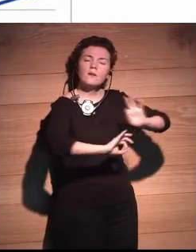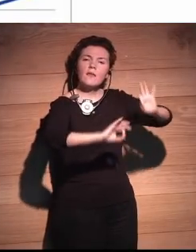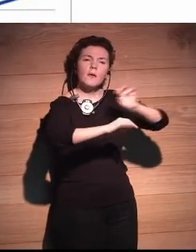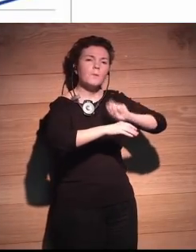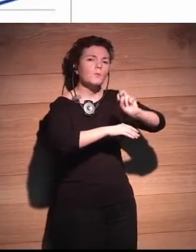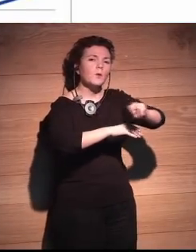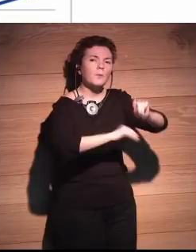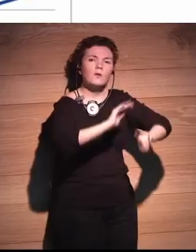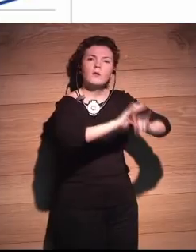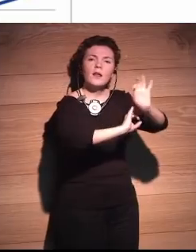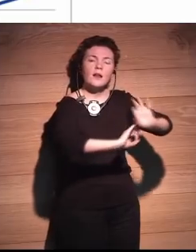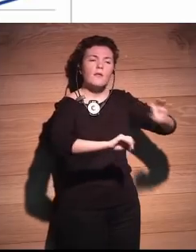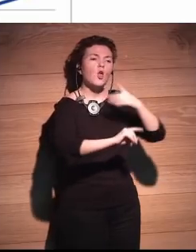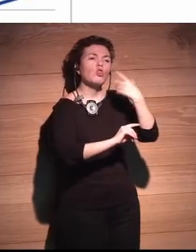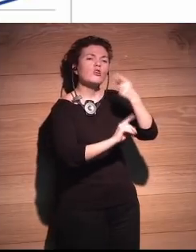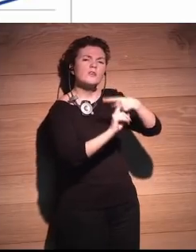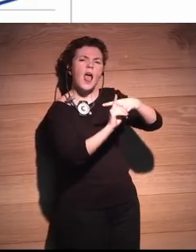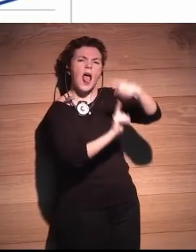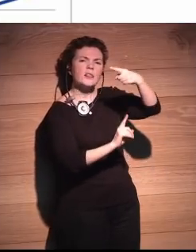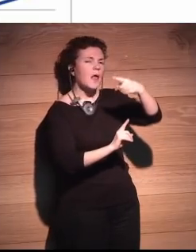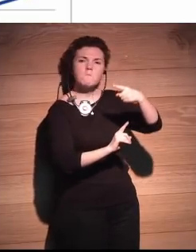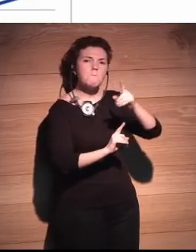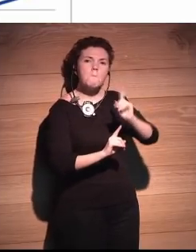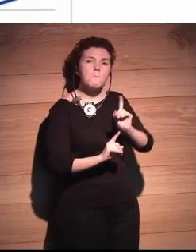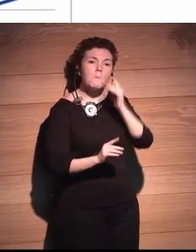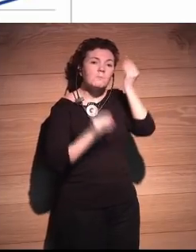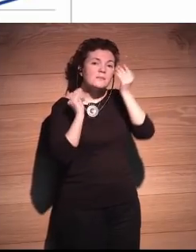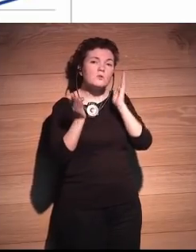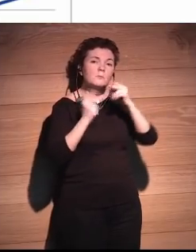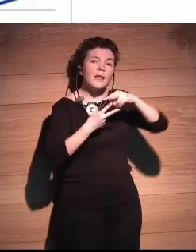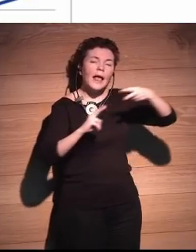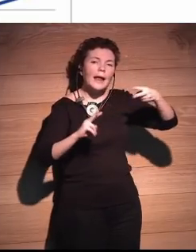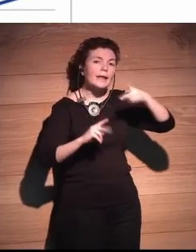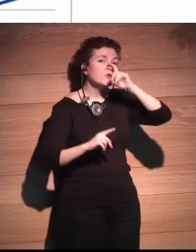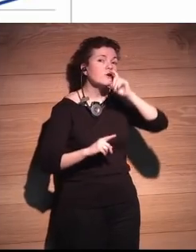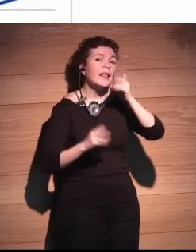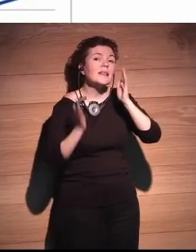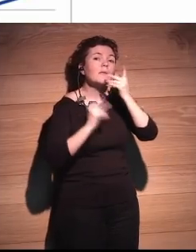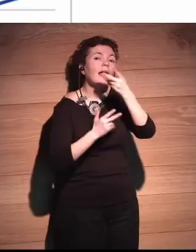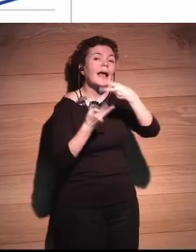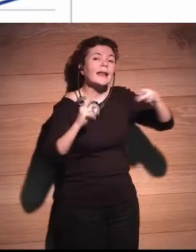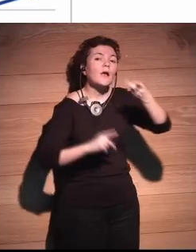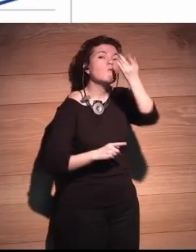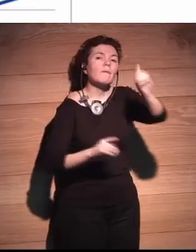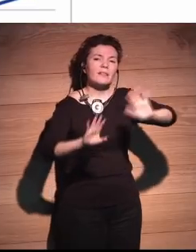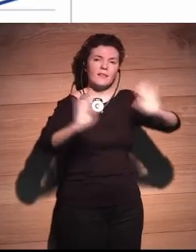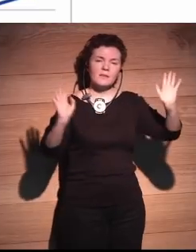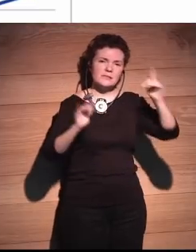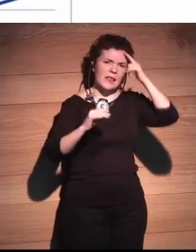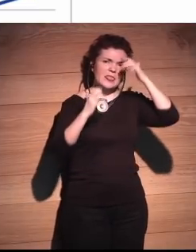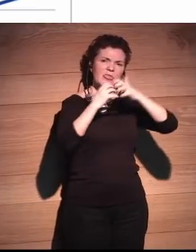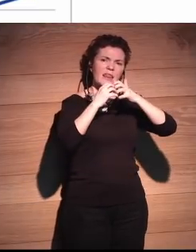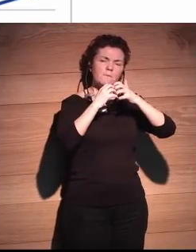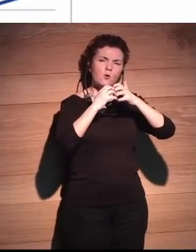y ni siquiera les hemos dado una dosis muy alta. Entonces, queremos que la terapia génica, recordemos, solamente la damos una vez y el cerebro va